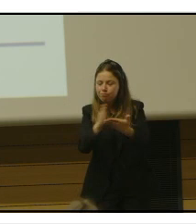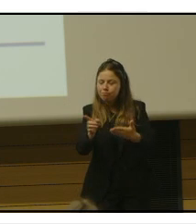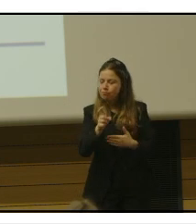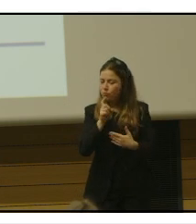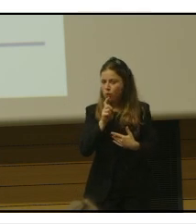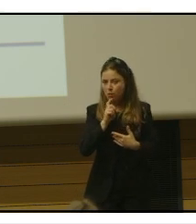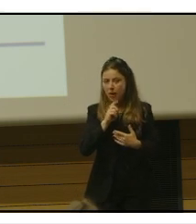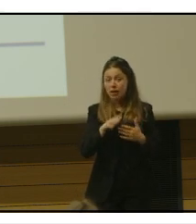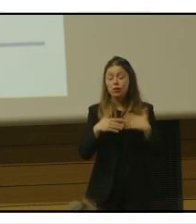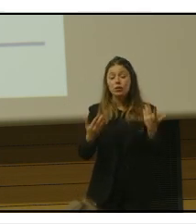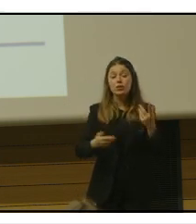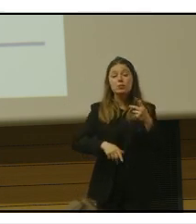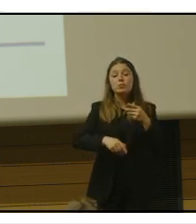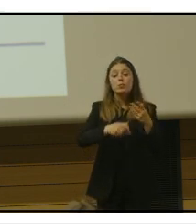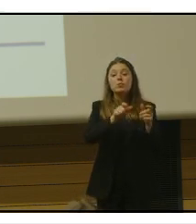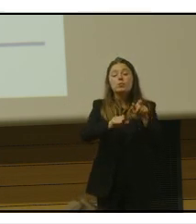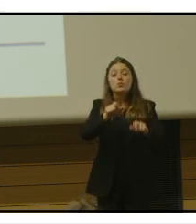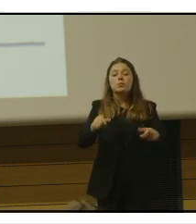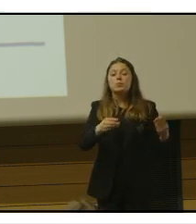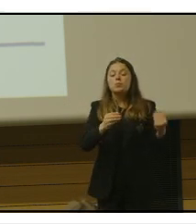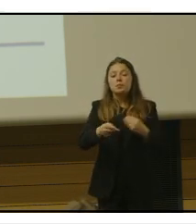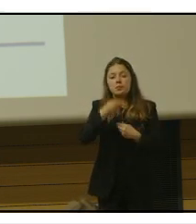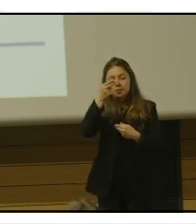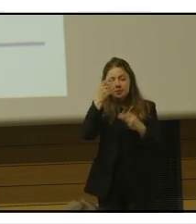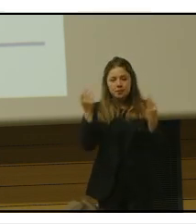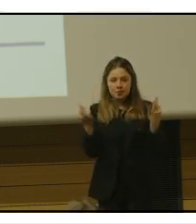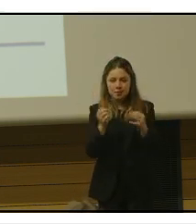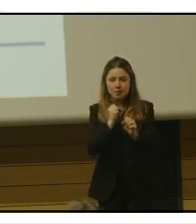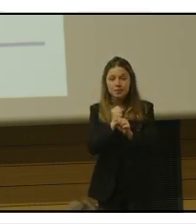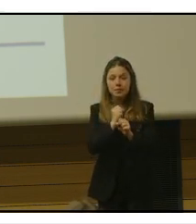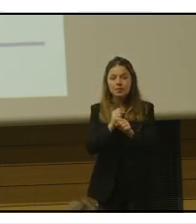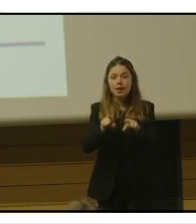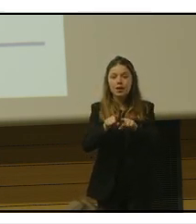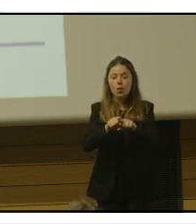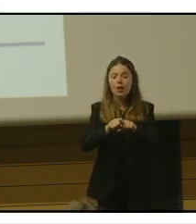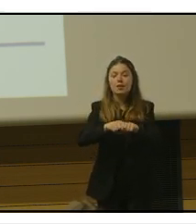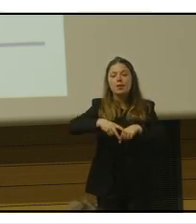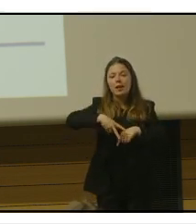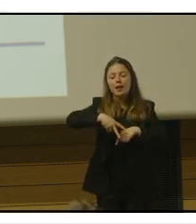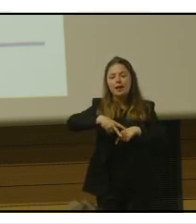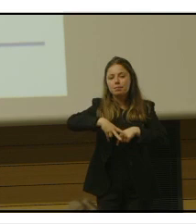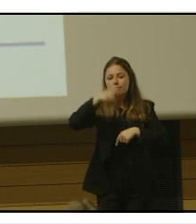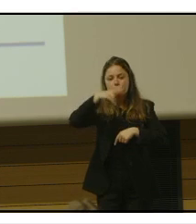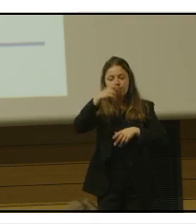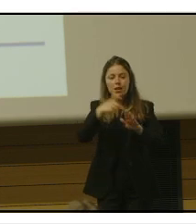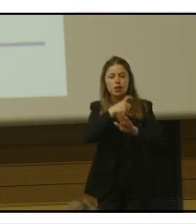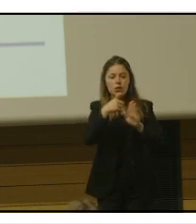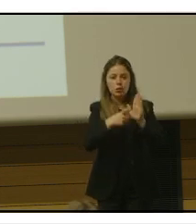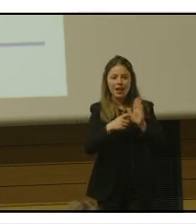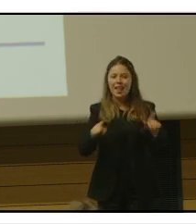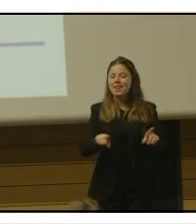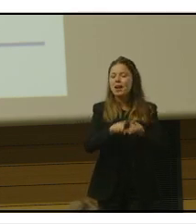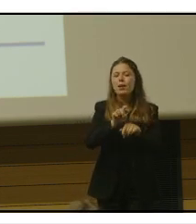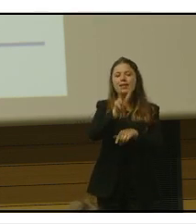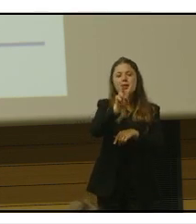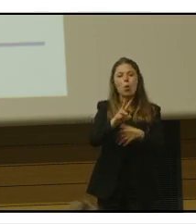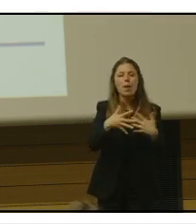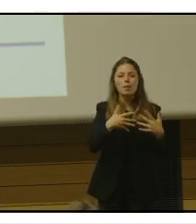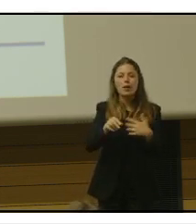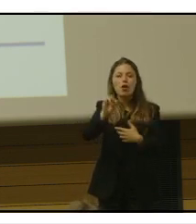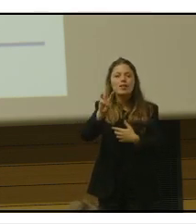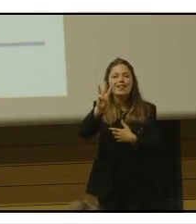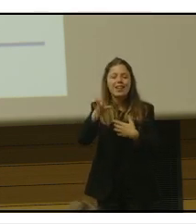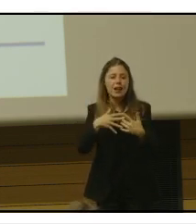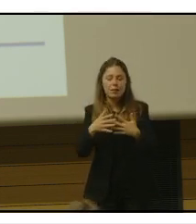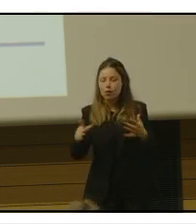todo esto, bueno, pues hay mucha gente que lo que dice es que lo interesante es trabajar con la exposición total al humo de tabaco. Casi te da lo mismo que sea de segunda mano que sea de